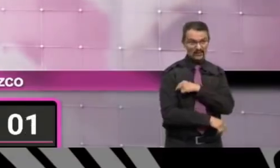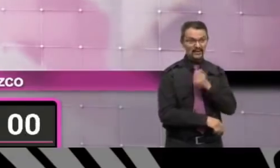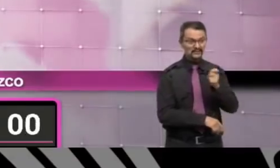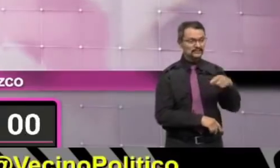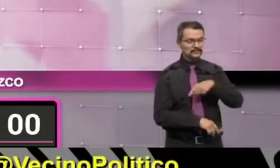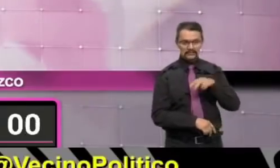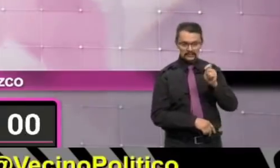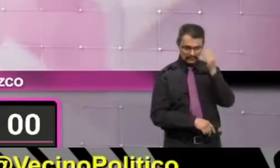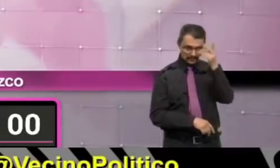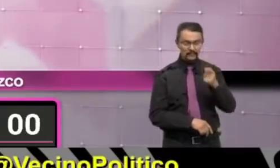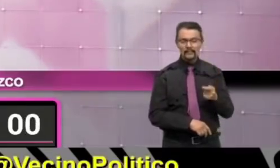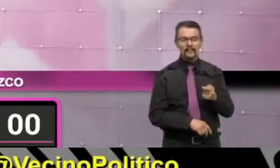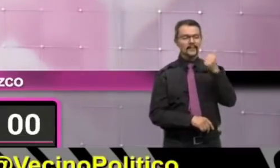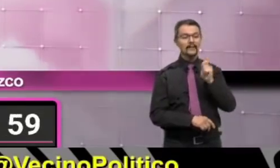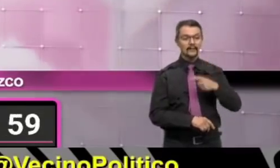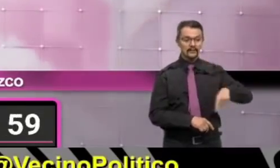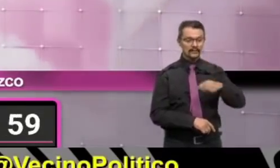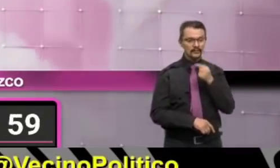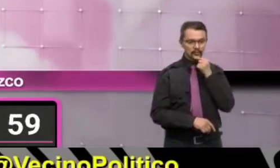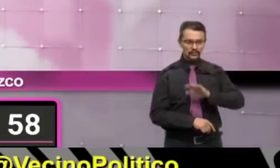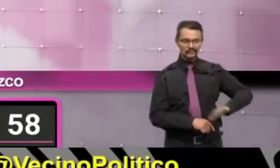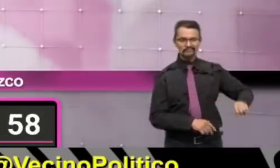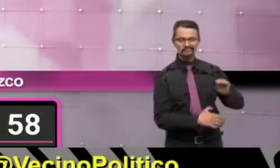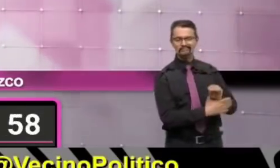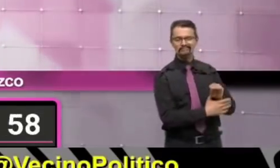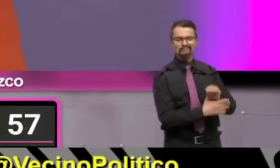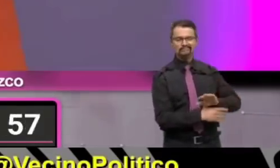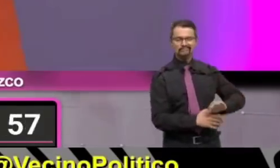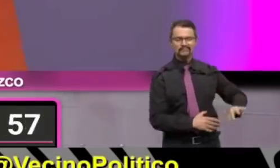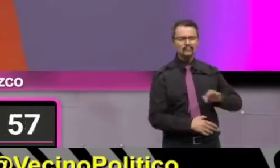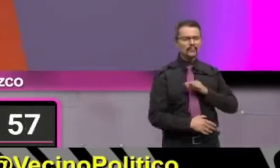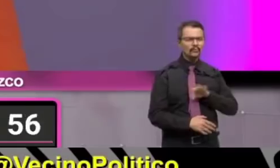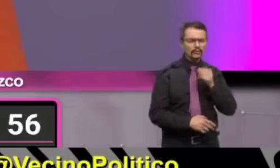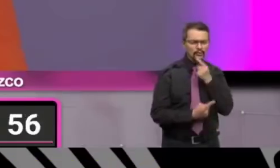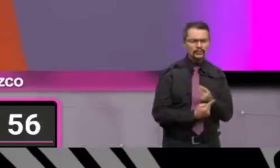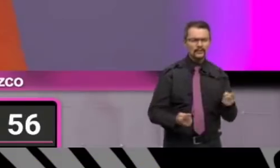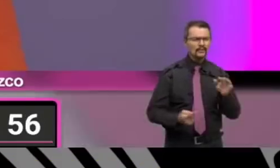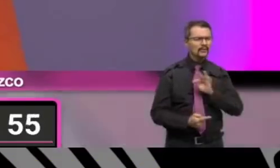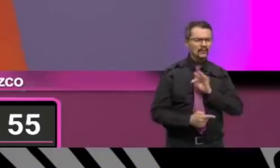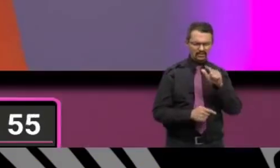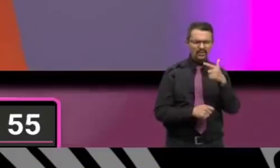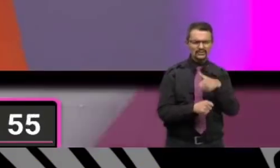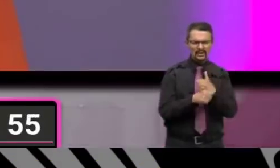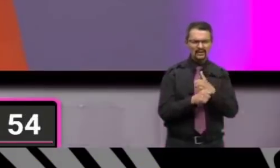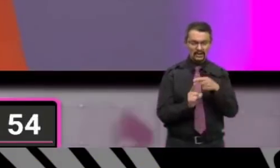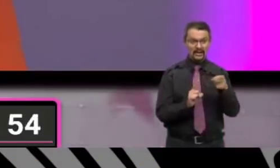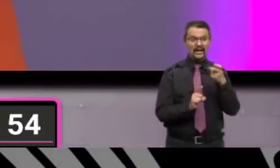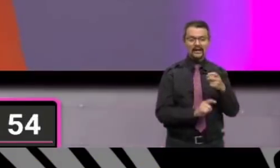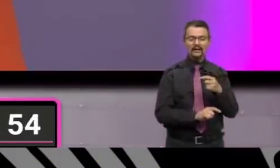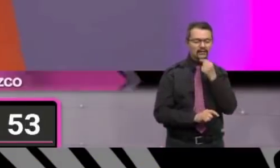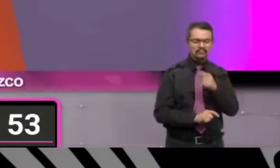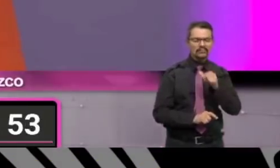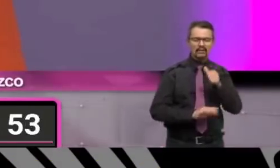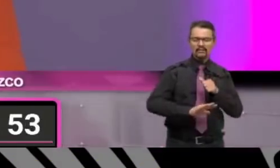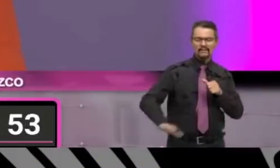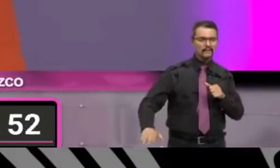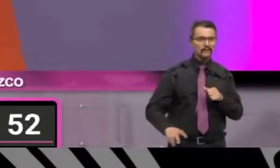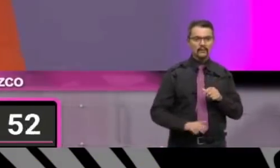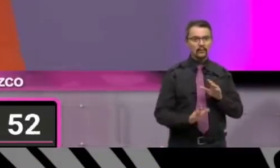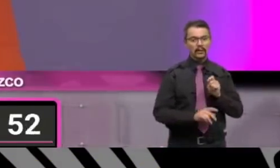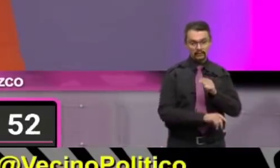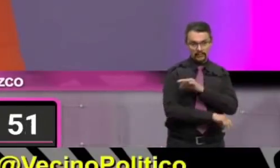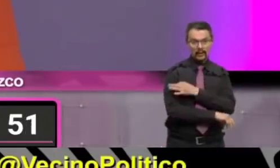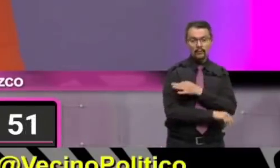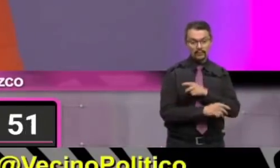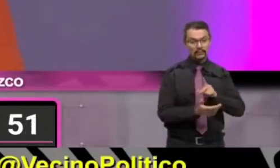los niños, ¿no? A los niños, a los menores en este caso creo que de 12 años. Y que, bueno, considerando que la vacunación es un derecho, a lo mejor hay muchas maneras de demostrar que no era